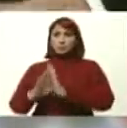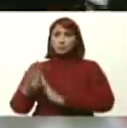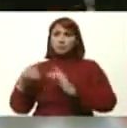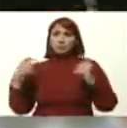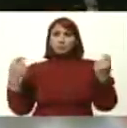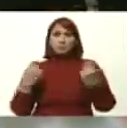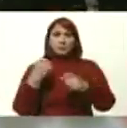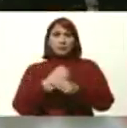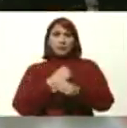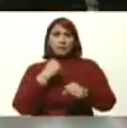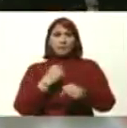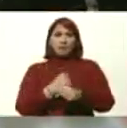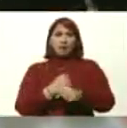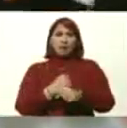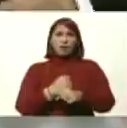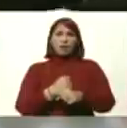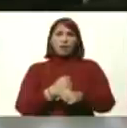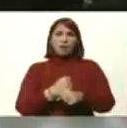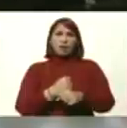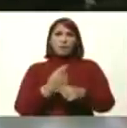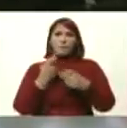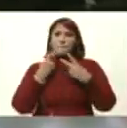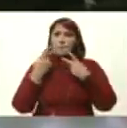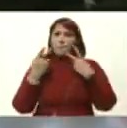jornada de trabajo en plenaria